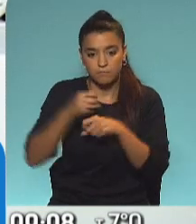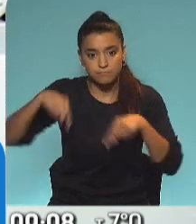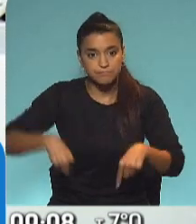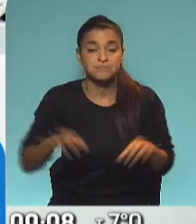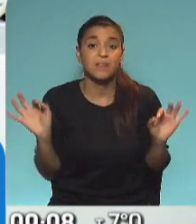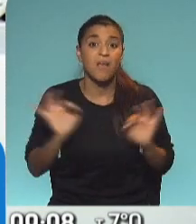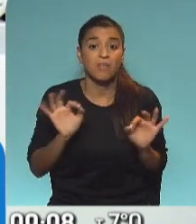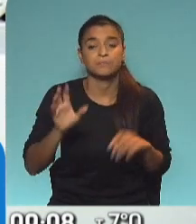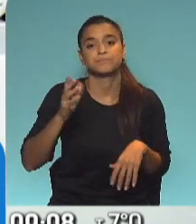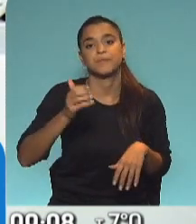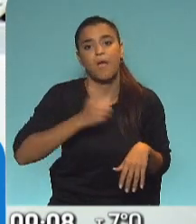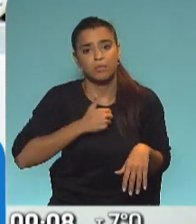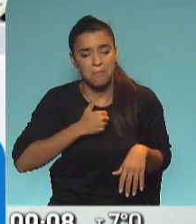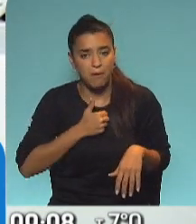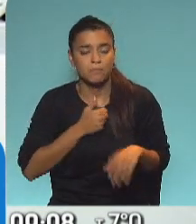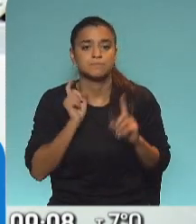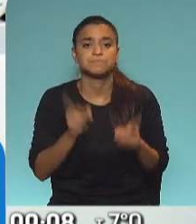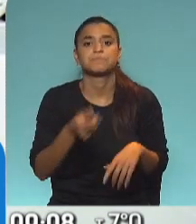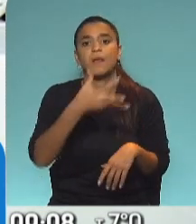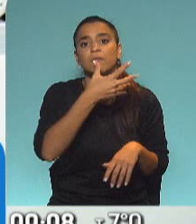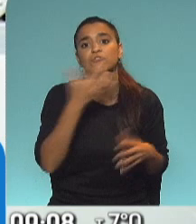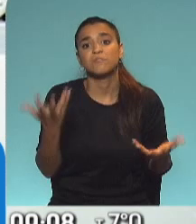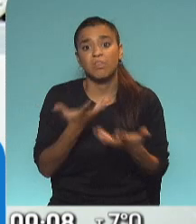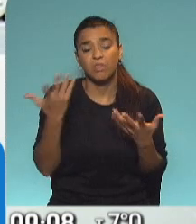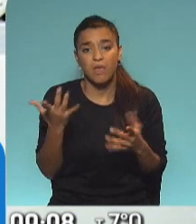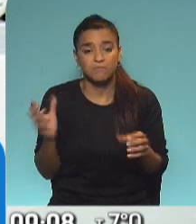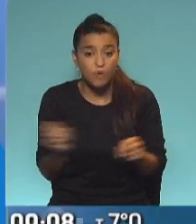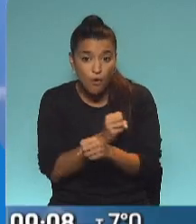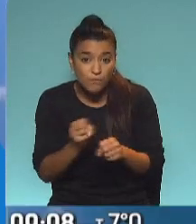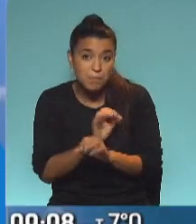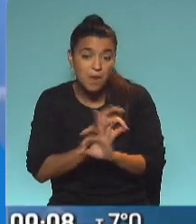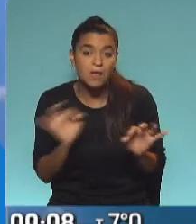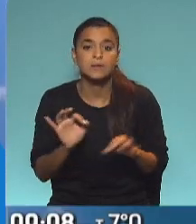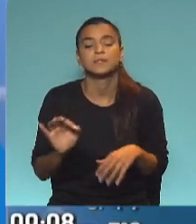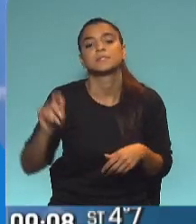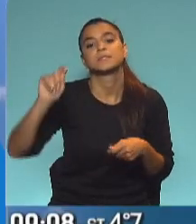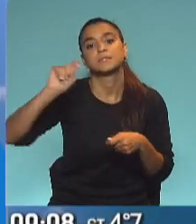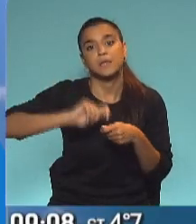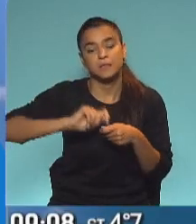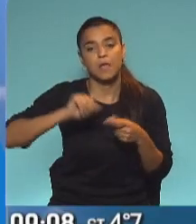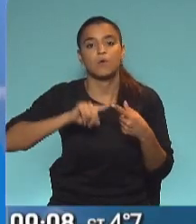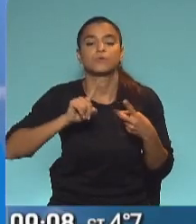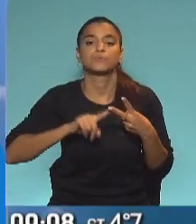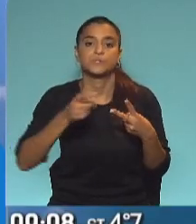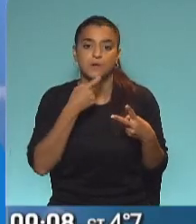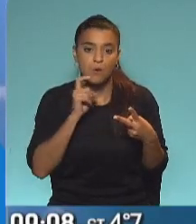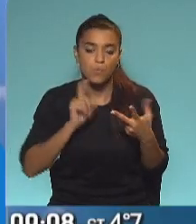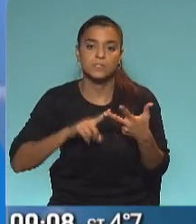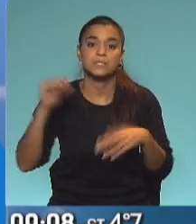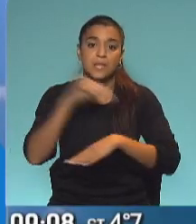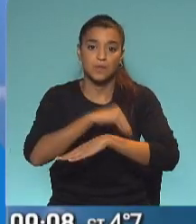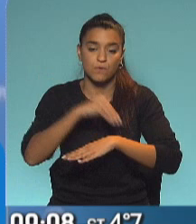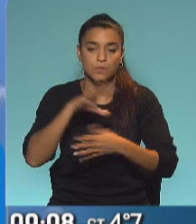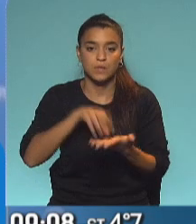se permanecen en Catamarca y tenemos más de 14 días sin confirmación de casos en Santiago del Estero, San Luis, Santa Cruz